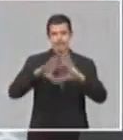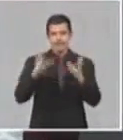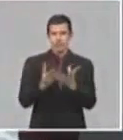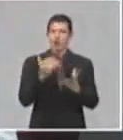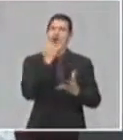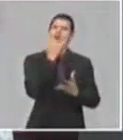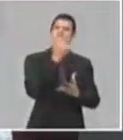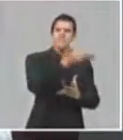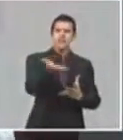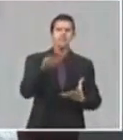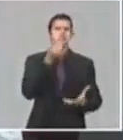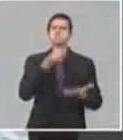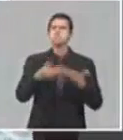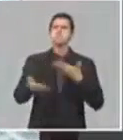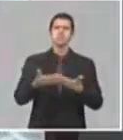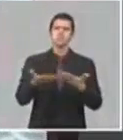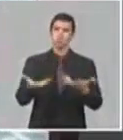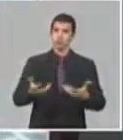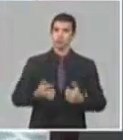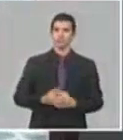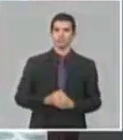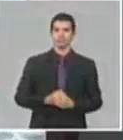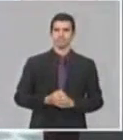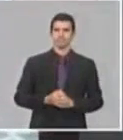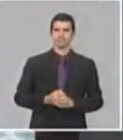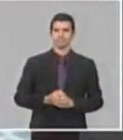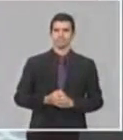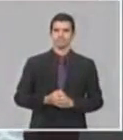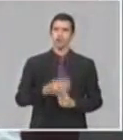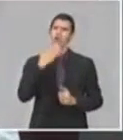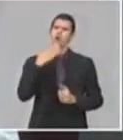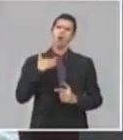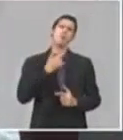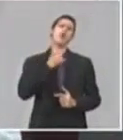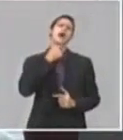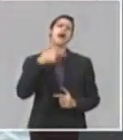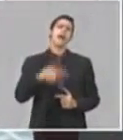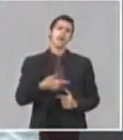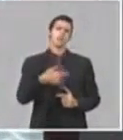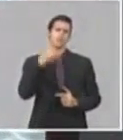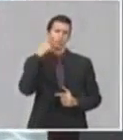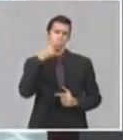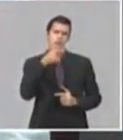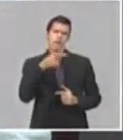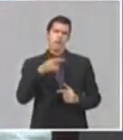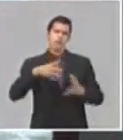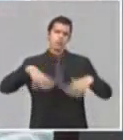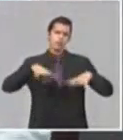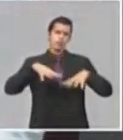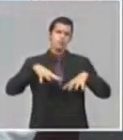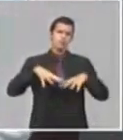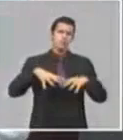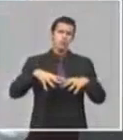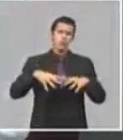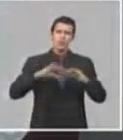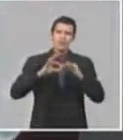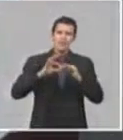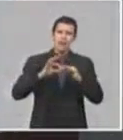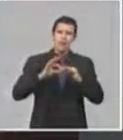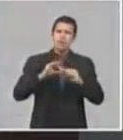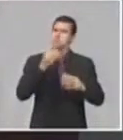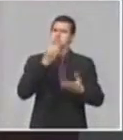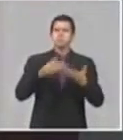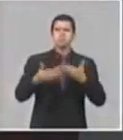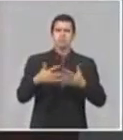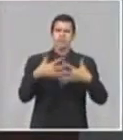administración del estado con la contrarrevolución cubana y con la oposición venezolana como se ha